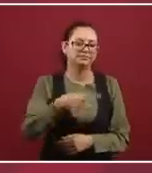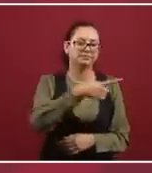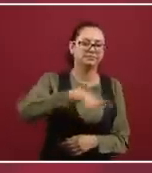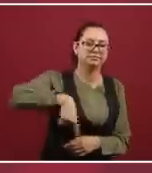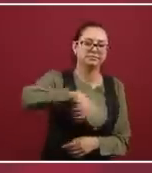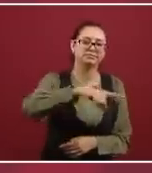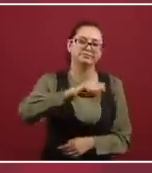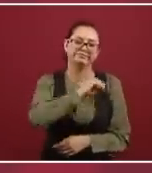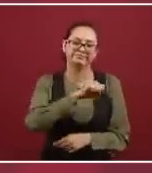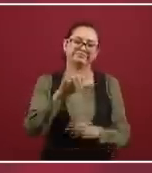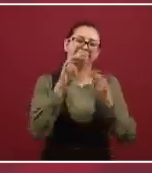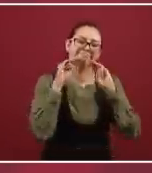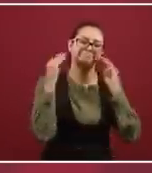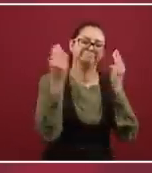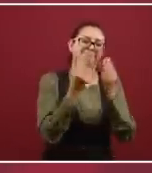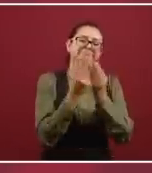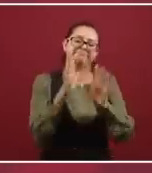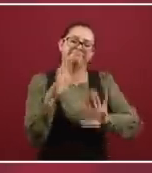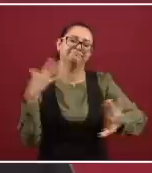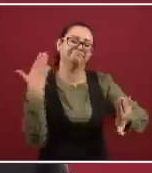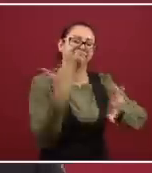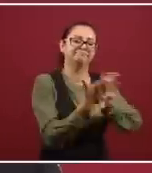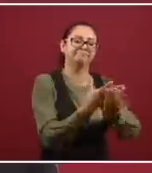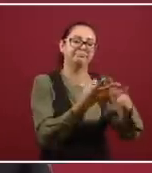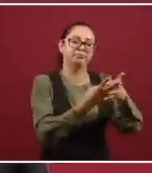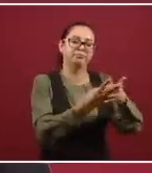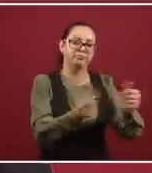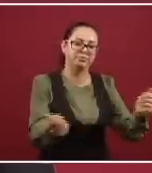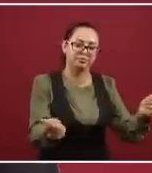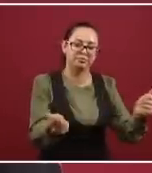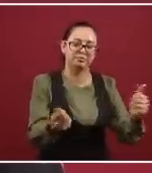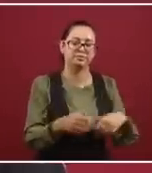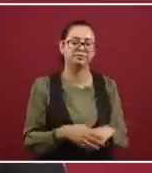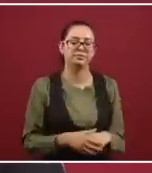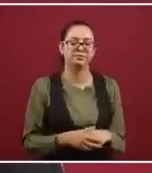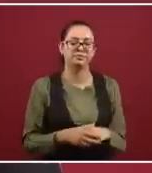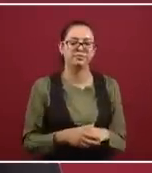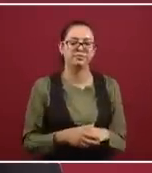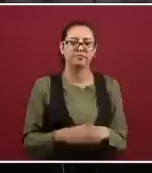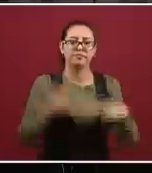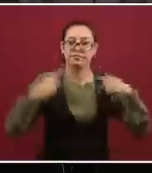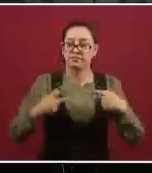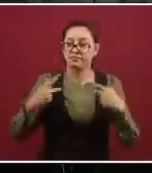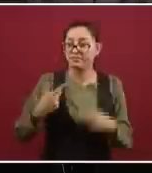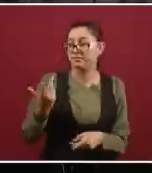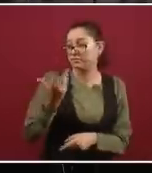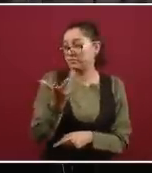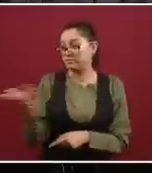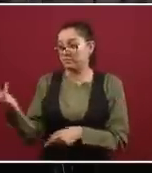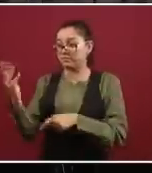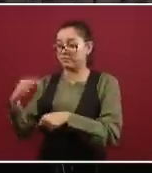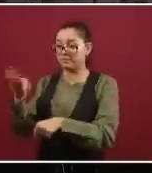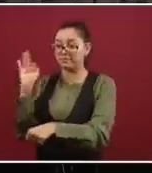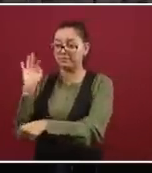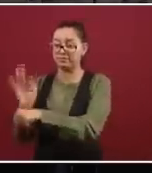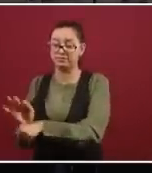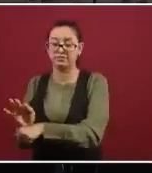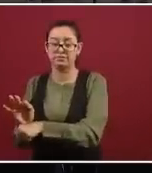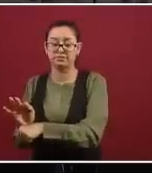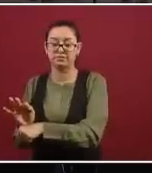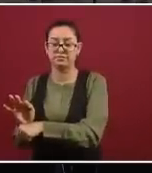a las bandas, que se proteja al ciudadano y que no se